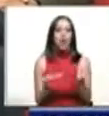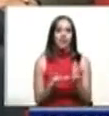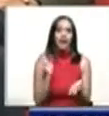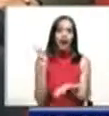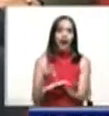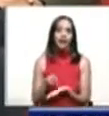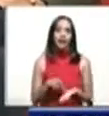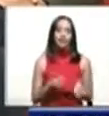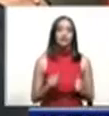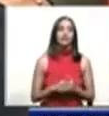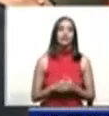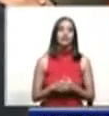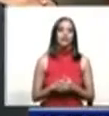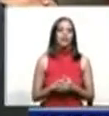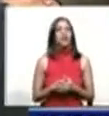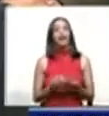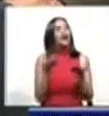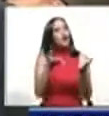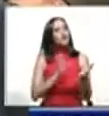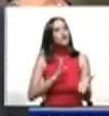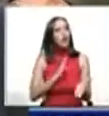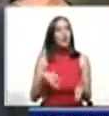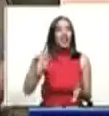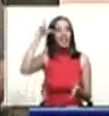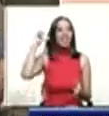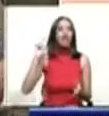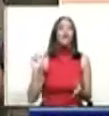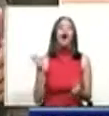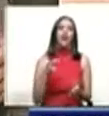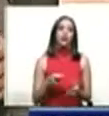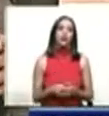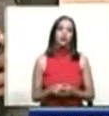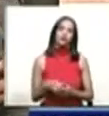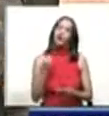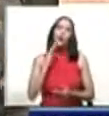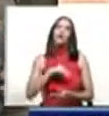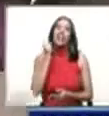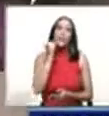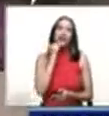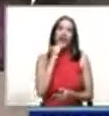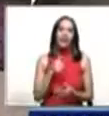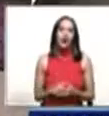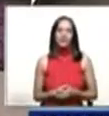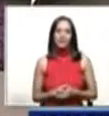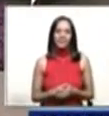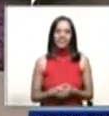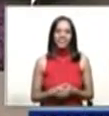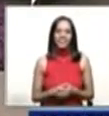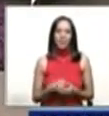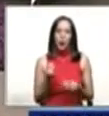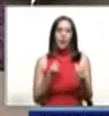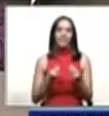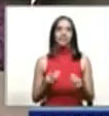tiene Antonio Ledesma. Ay, Dios mío. En Guárico. En Guárico. ¿Cómo está, Mango? Me descargué ya. Ya no puedo descargarme más.